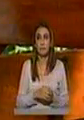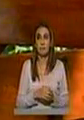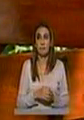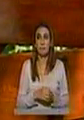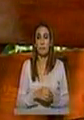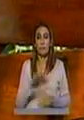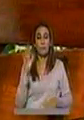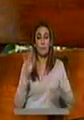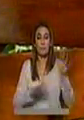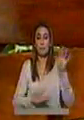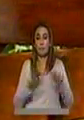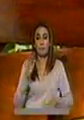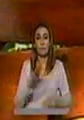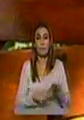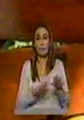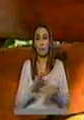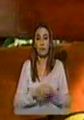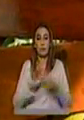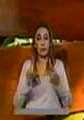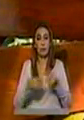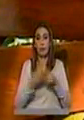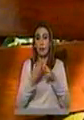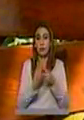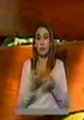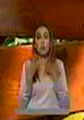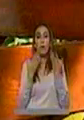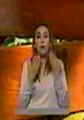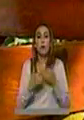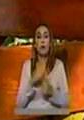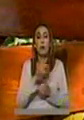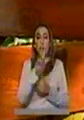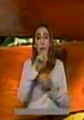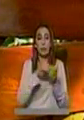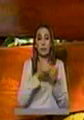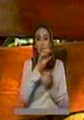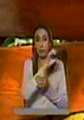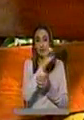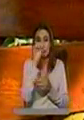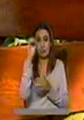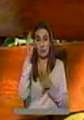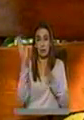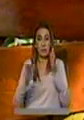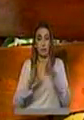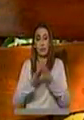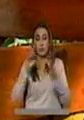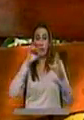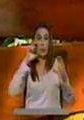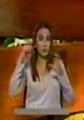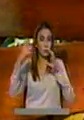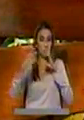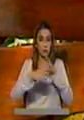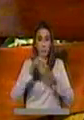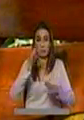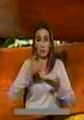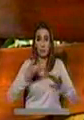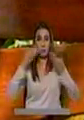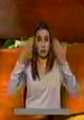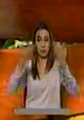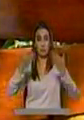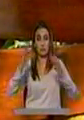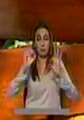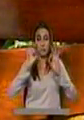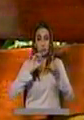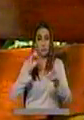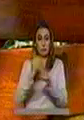Son, como mencionábamos al inicio de este programa, más de 3.500 sitios turísticos los que están catalogados e identificados